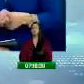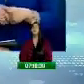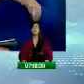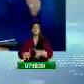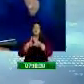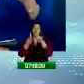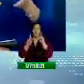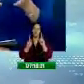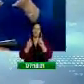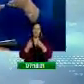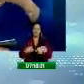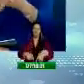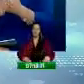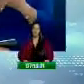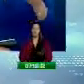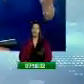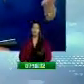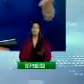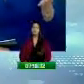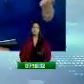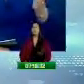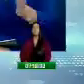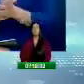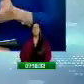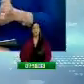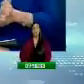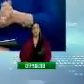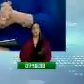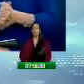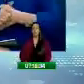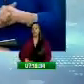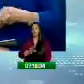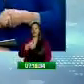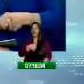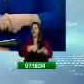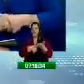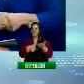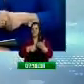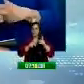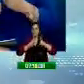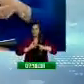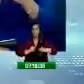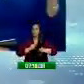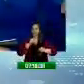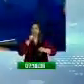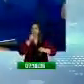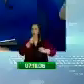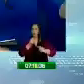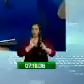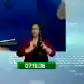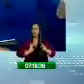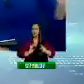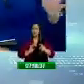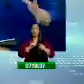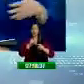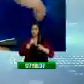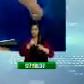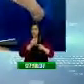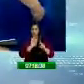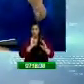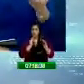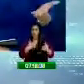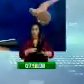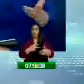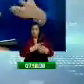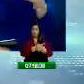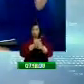pregunta. ¿Solamente usted, como parte del equipo de gobierno, se ha hecho la prueba o todos los ministros también se la han hecho?